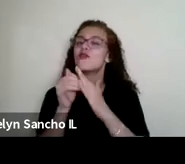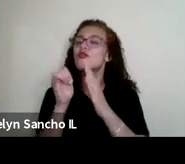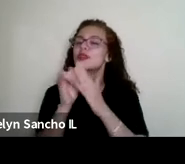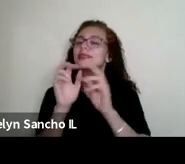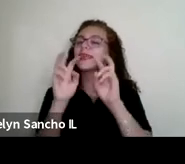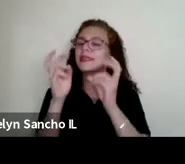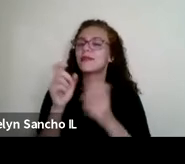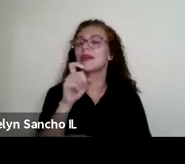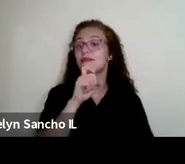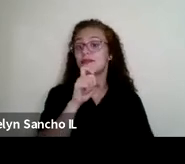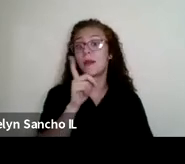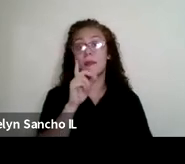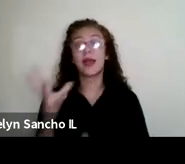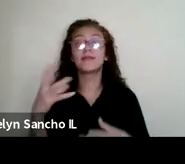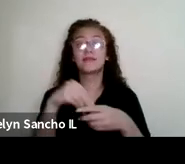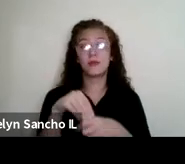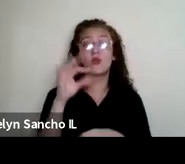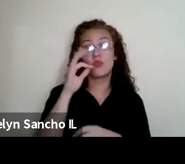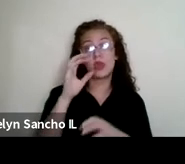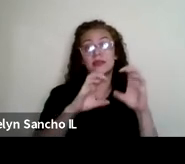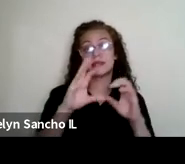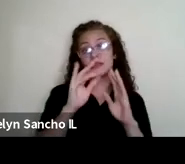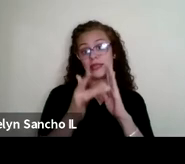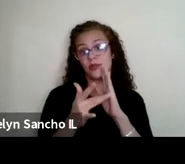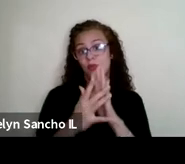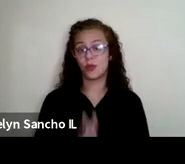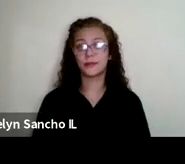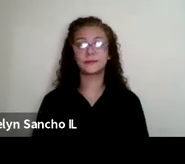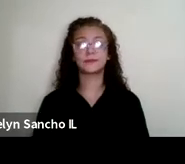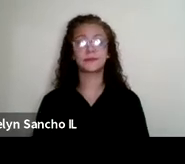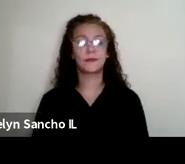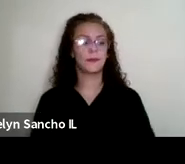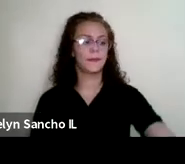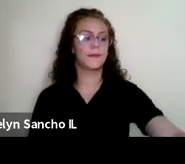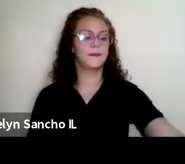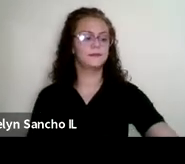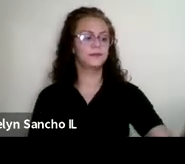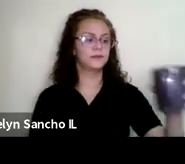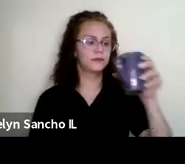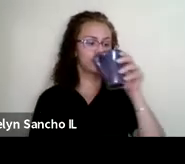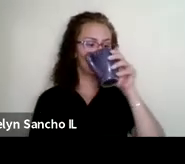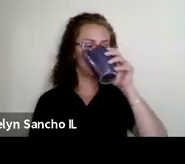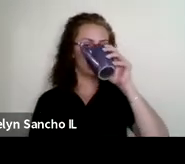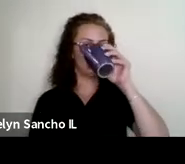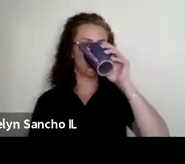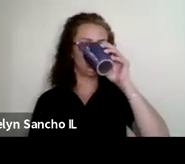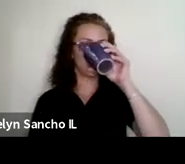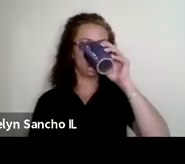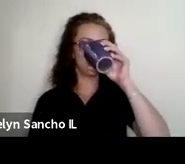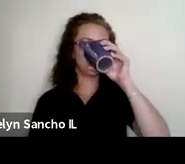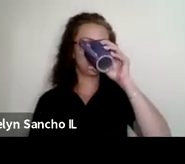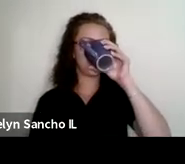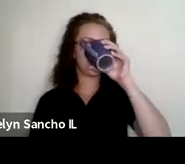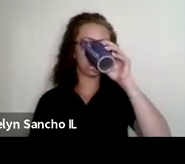la dificultad para incorporar mujeres en la ciencia y la tecnología. De aquí solamente les voy a